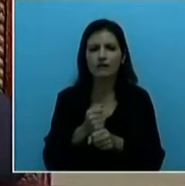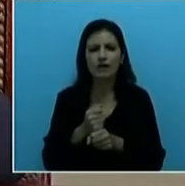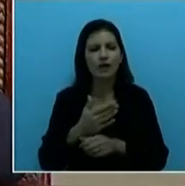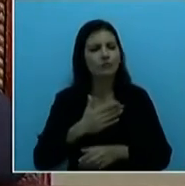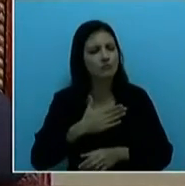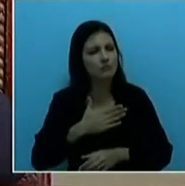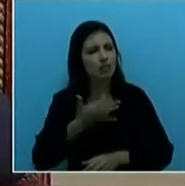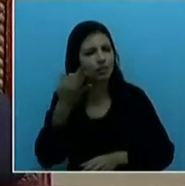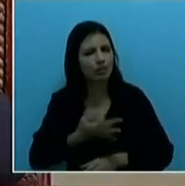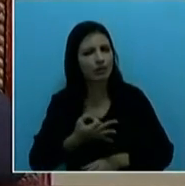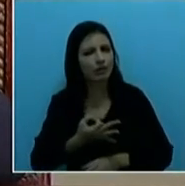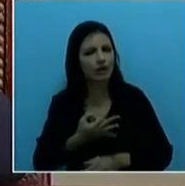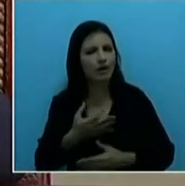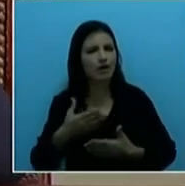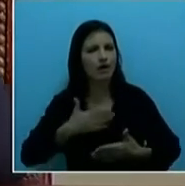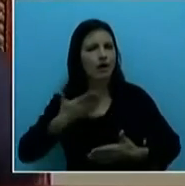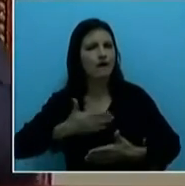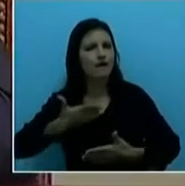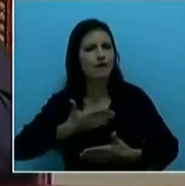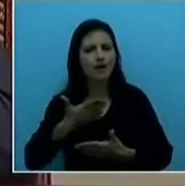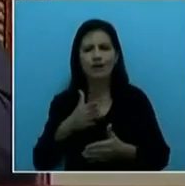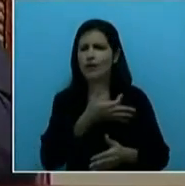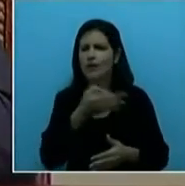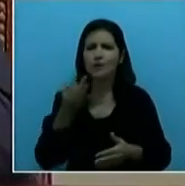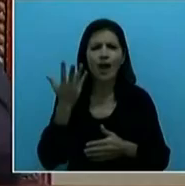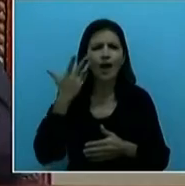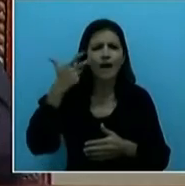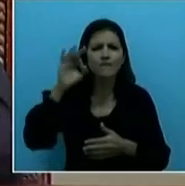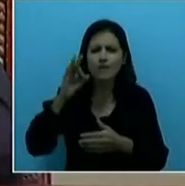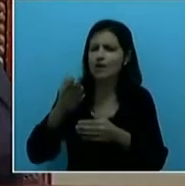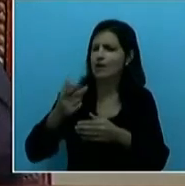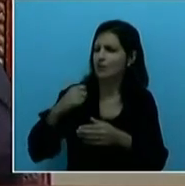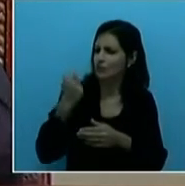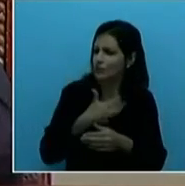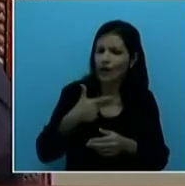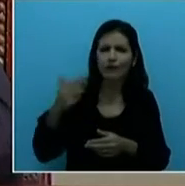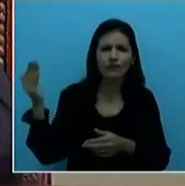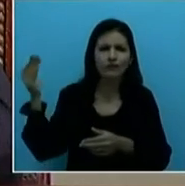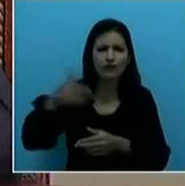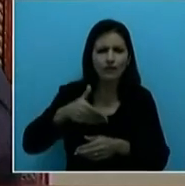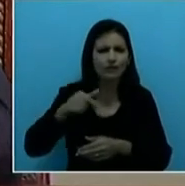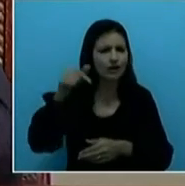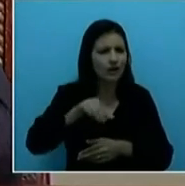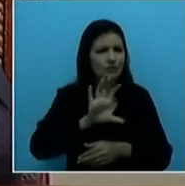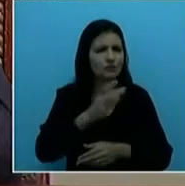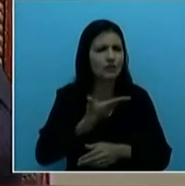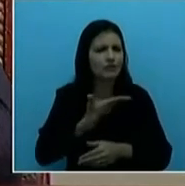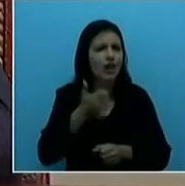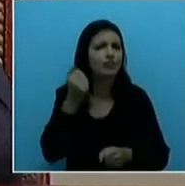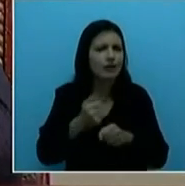desafiante que tenían nuestros abuelos que hicieron grande esta provincia debemos